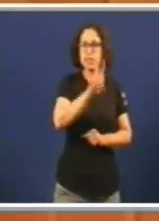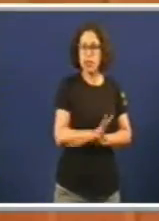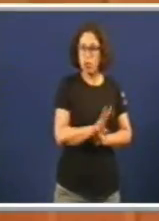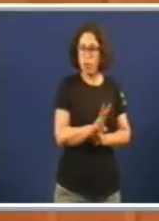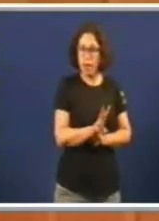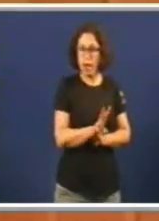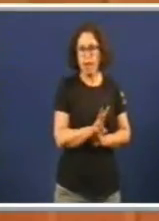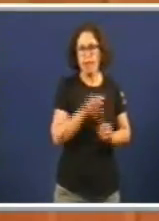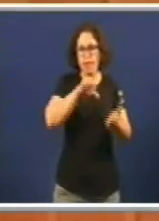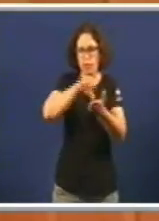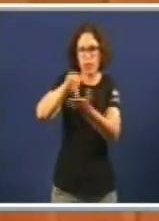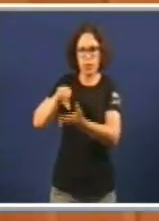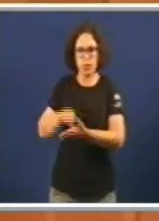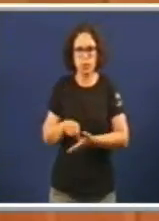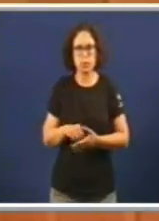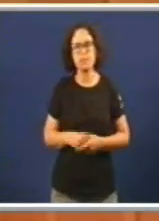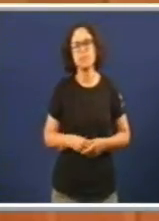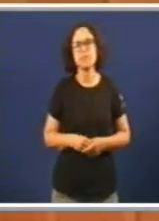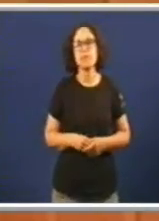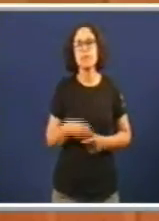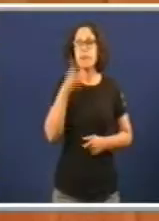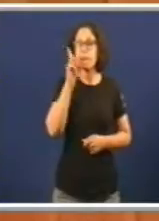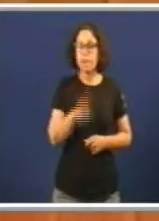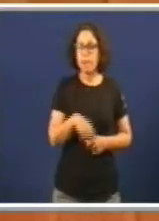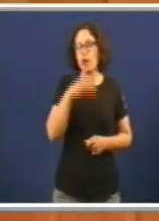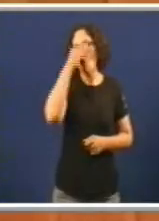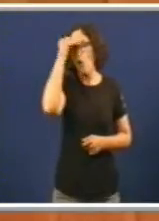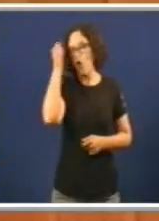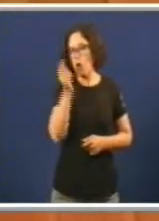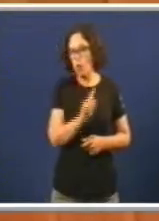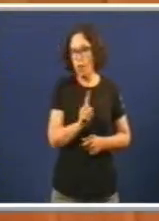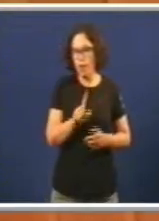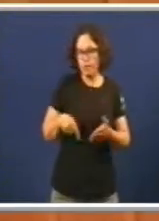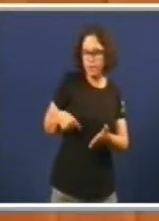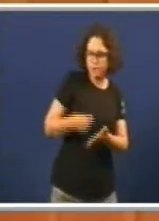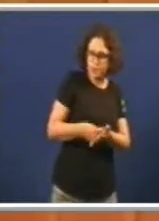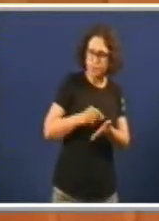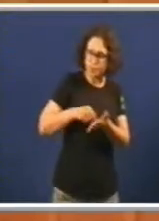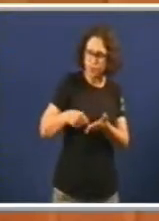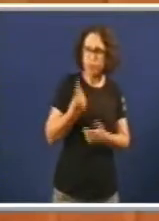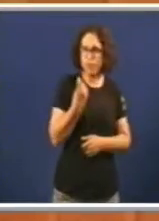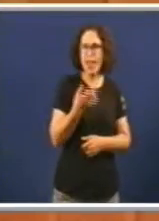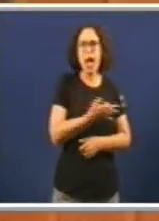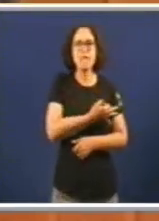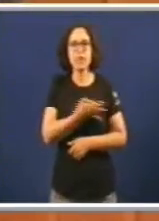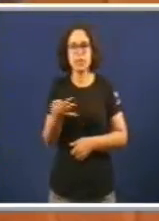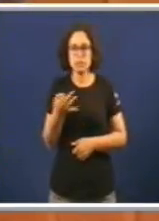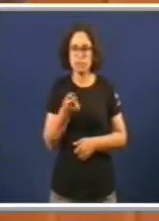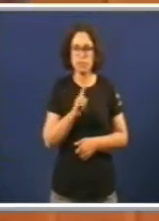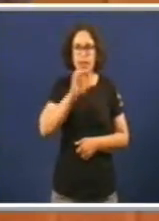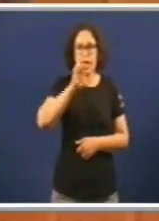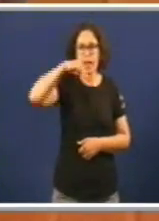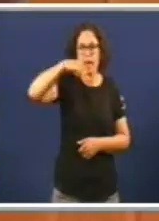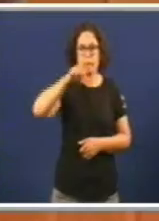centros de ensino. E simplemente para que non se me esqueza, porque sí que non o traigo na miña intervención, non é a efectividade, conselleiro. No caso de Emilio Navascués,